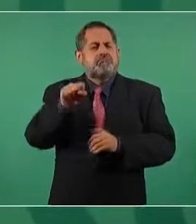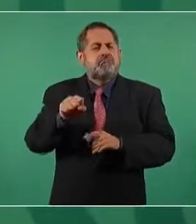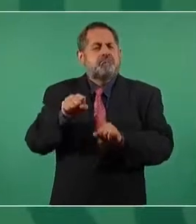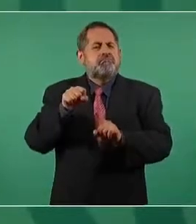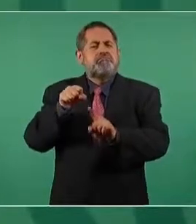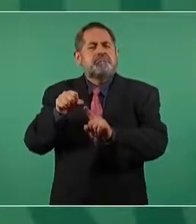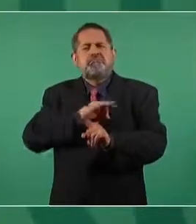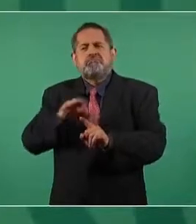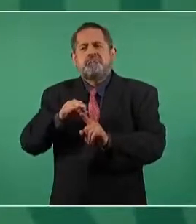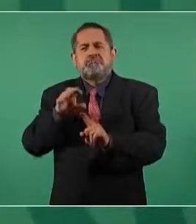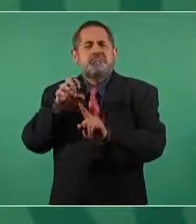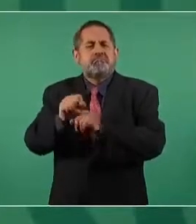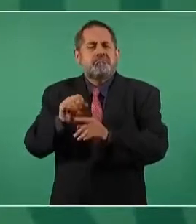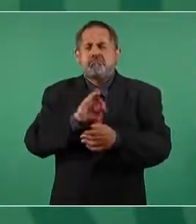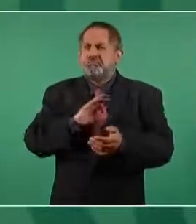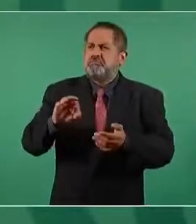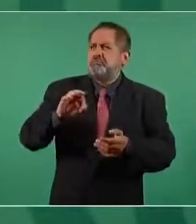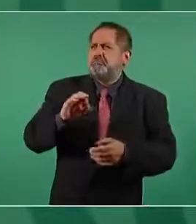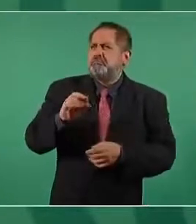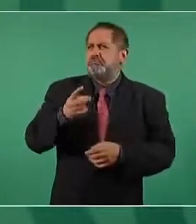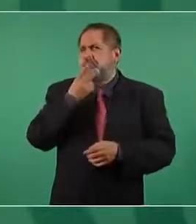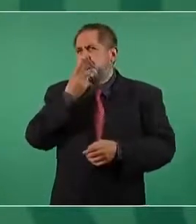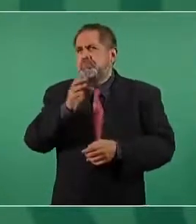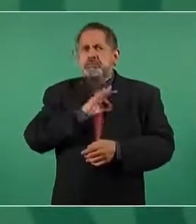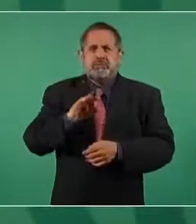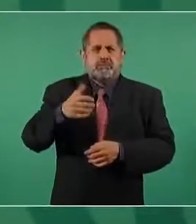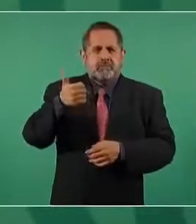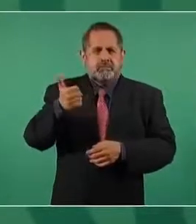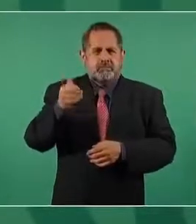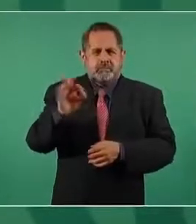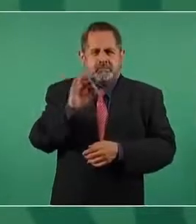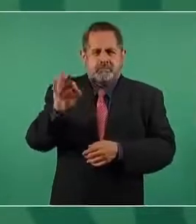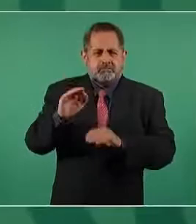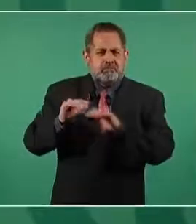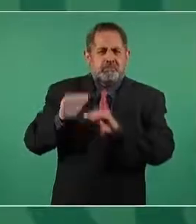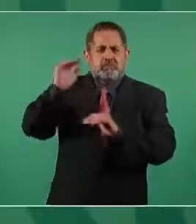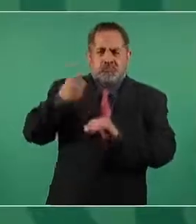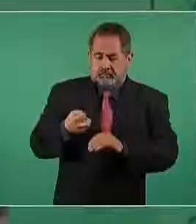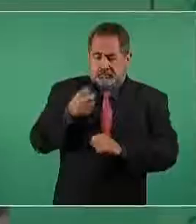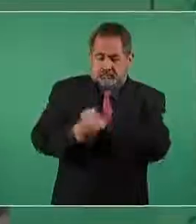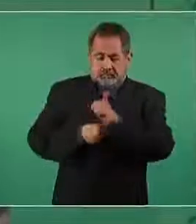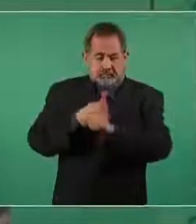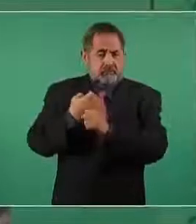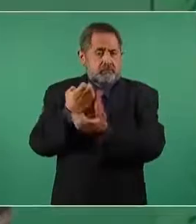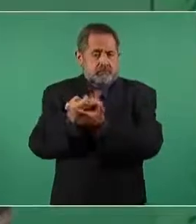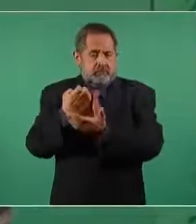Se estima que vamos a crecer más del 6% este año,